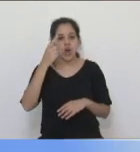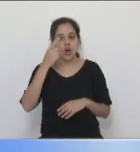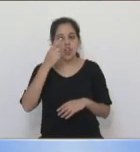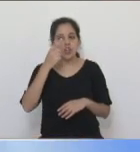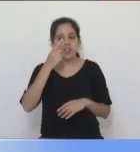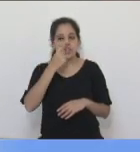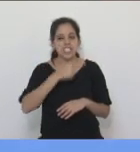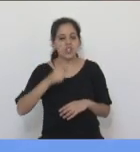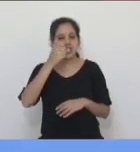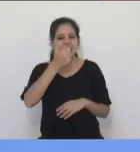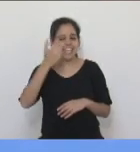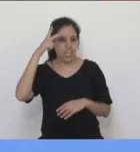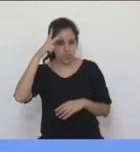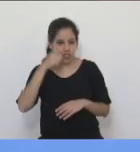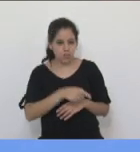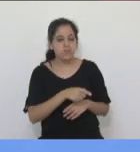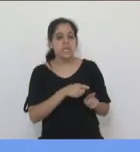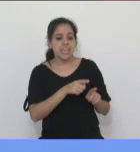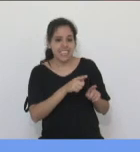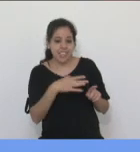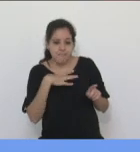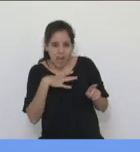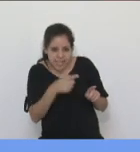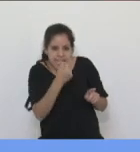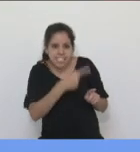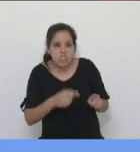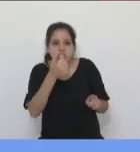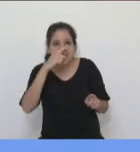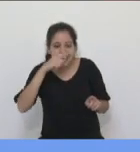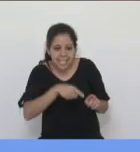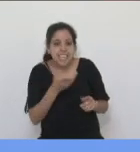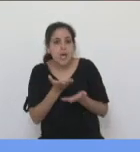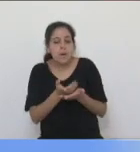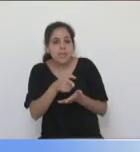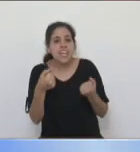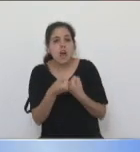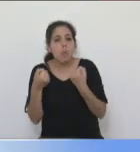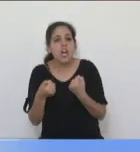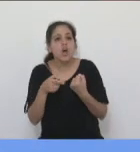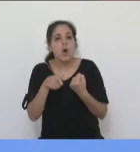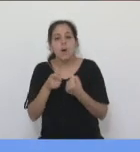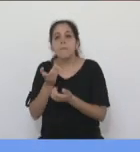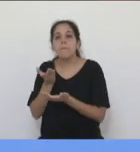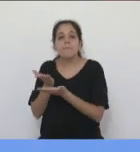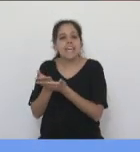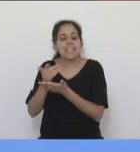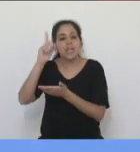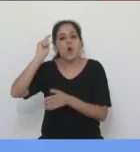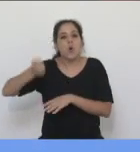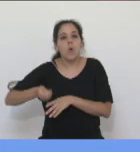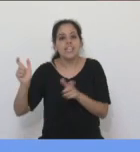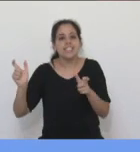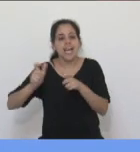168 y se omitió el 167 que solicite acuerdos para designar juez de cámara del tribunal oral en lo criminal